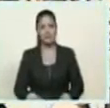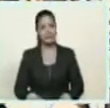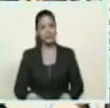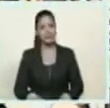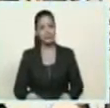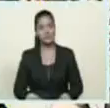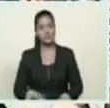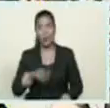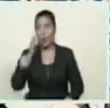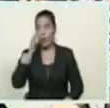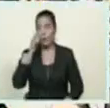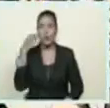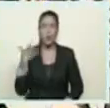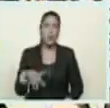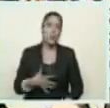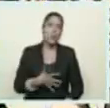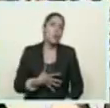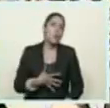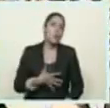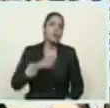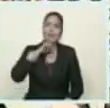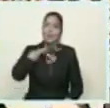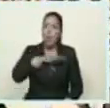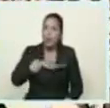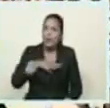ese gigante de la historia